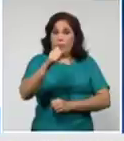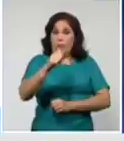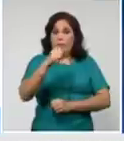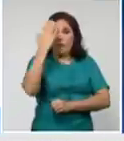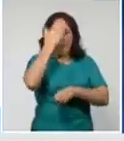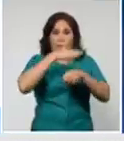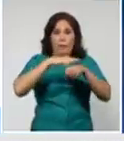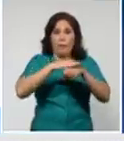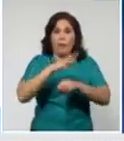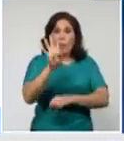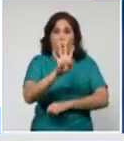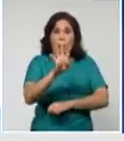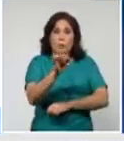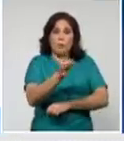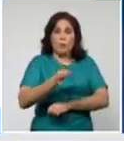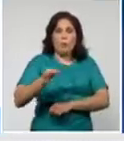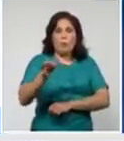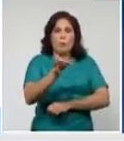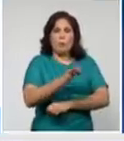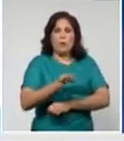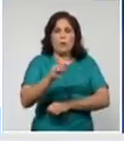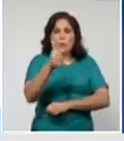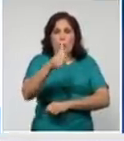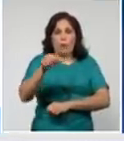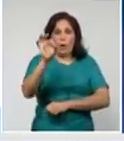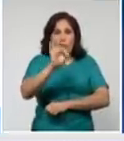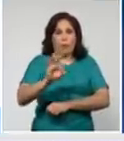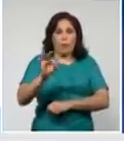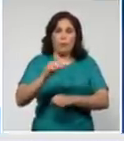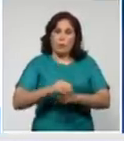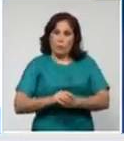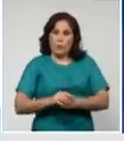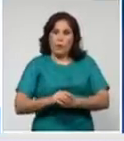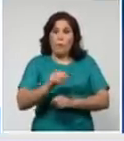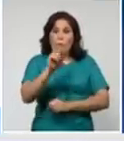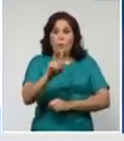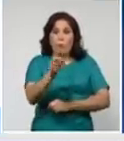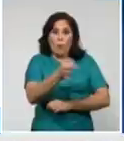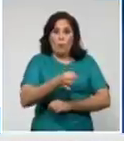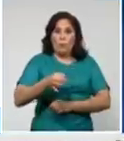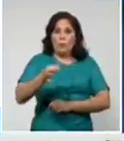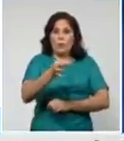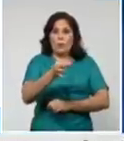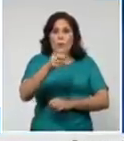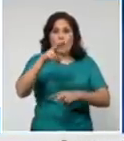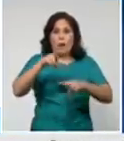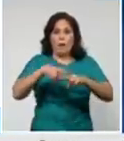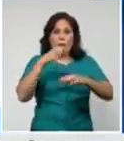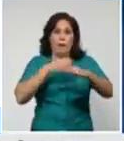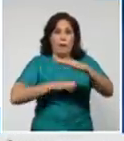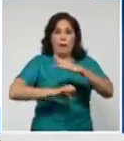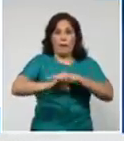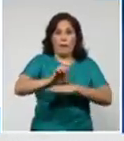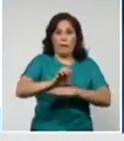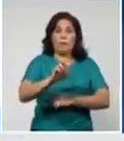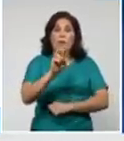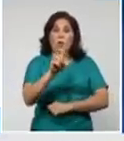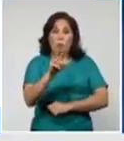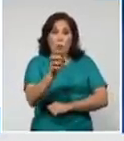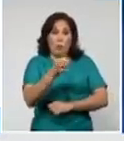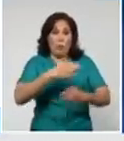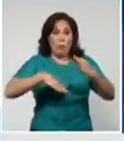4 del municipio 10 de Octubre, 2 del municipio Habana del Este, 2 de